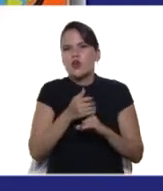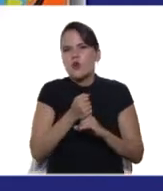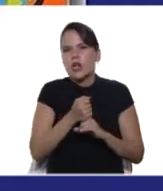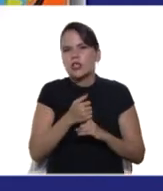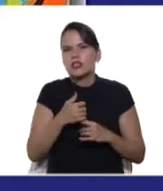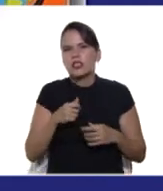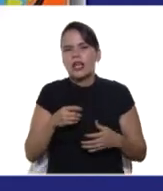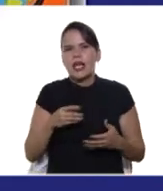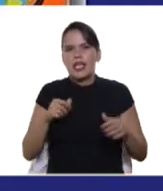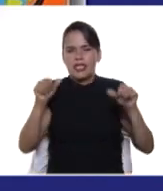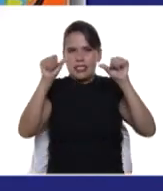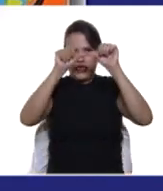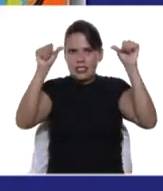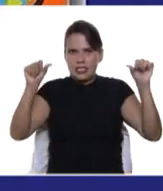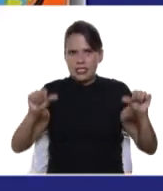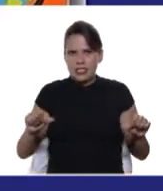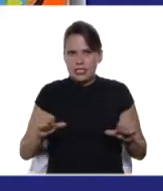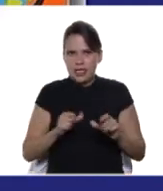coordenadas